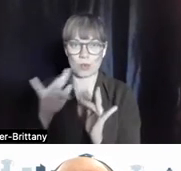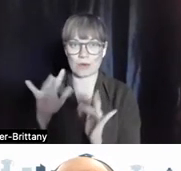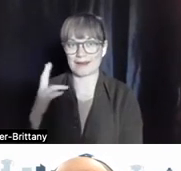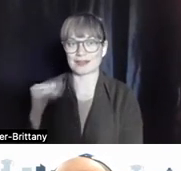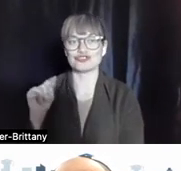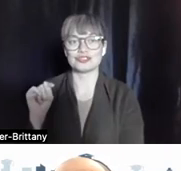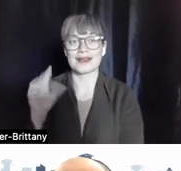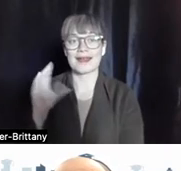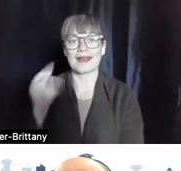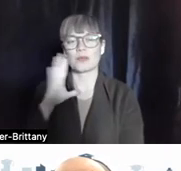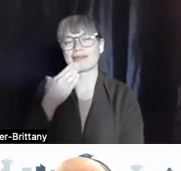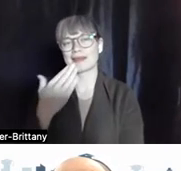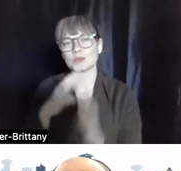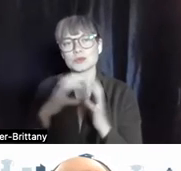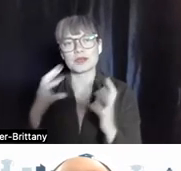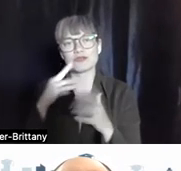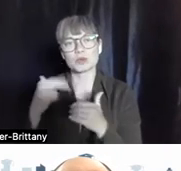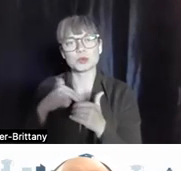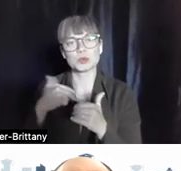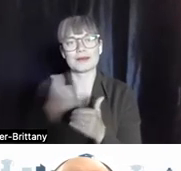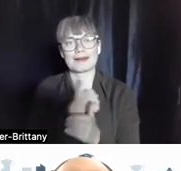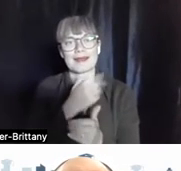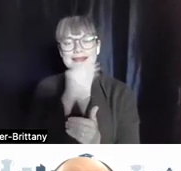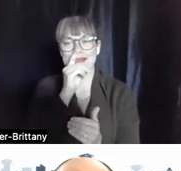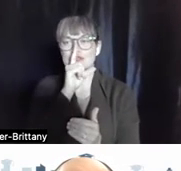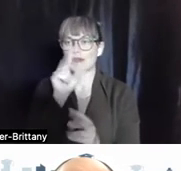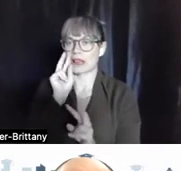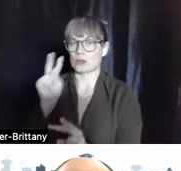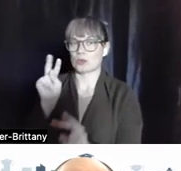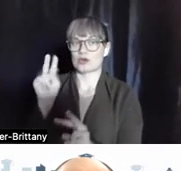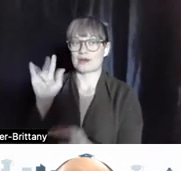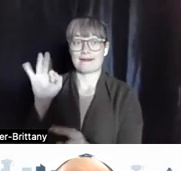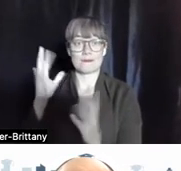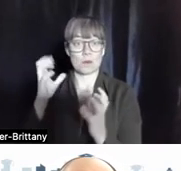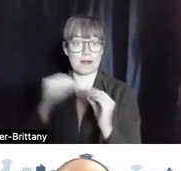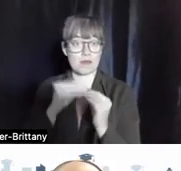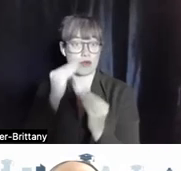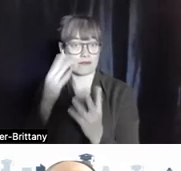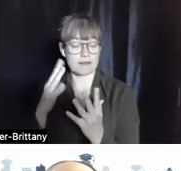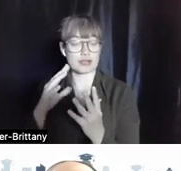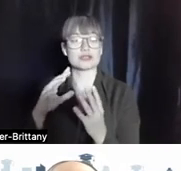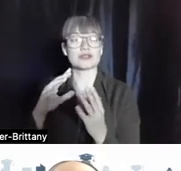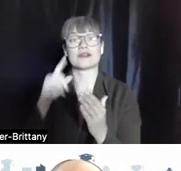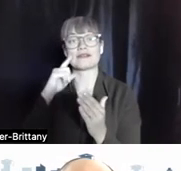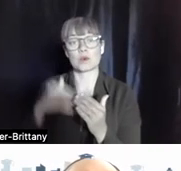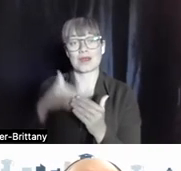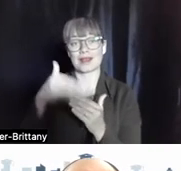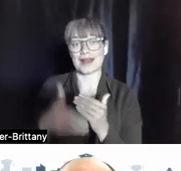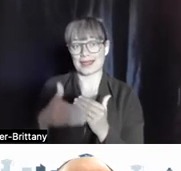grabación en el chat. Muchísimas gracias por estar aquí. Y si gustan saber